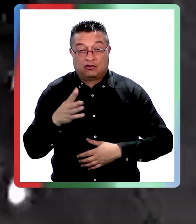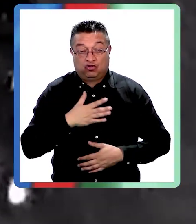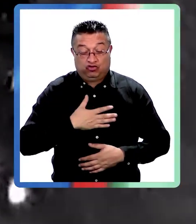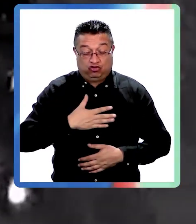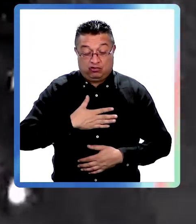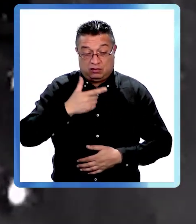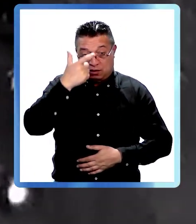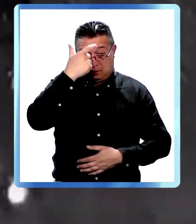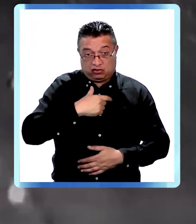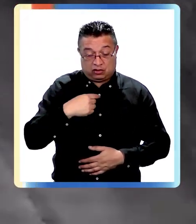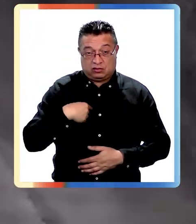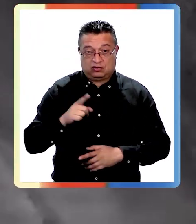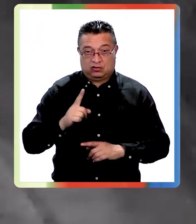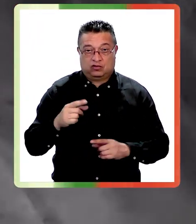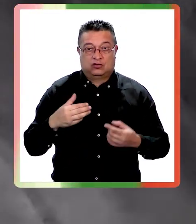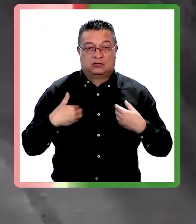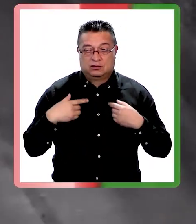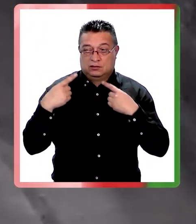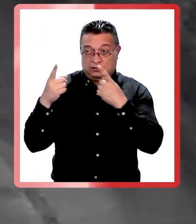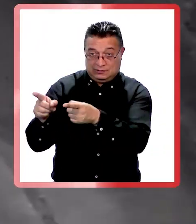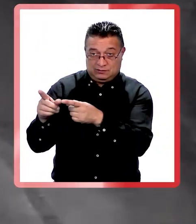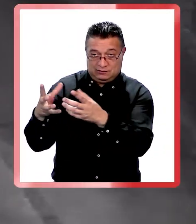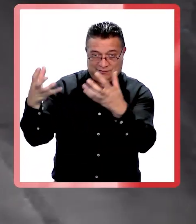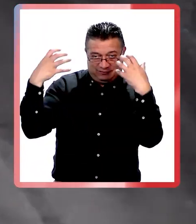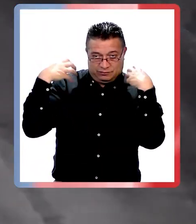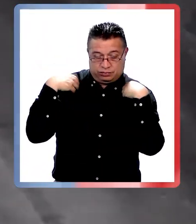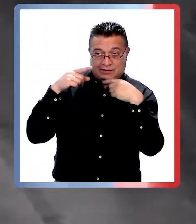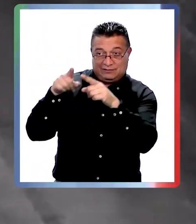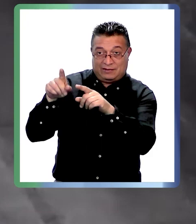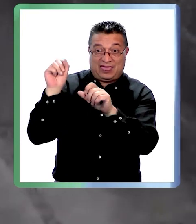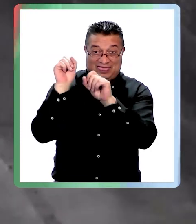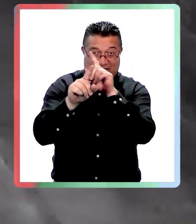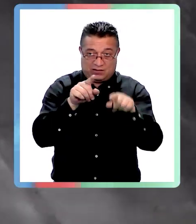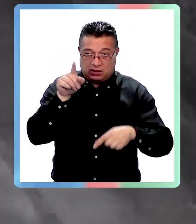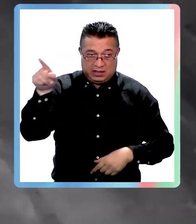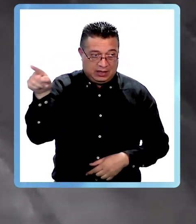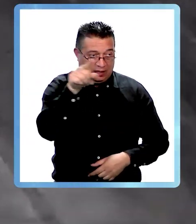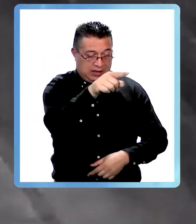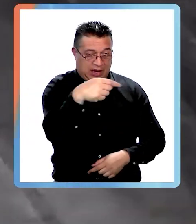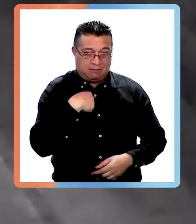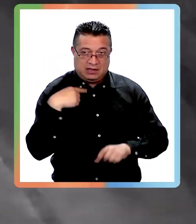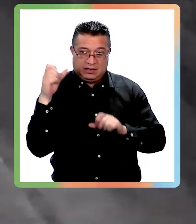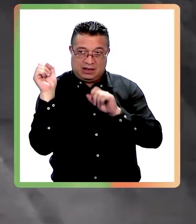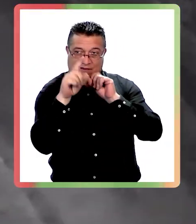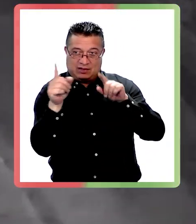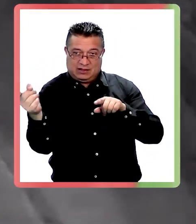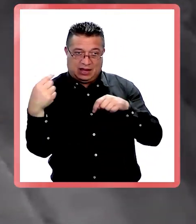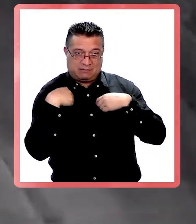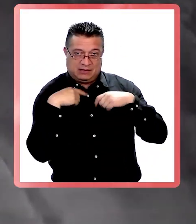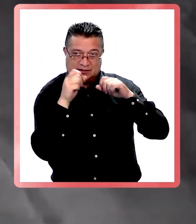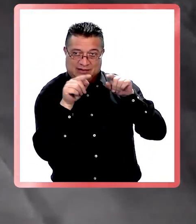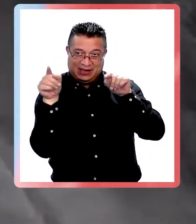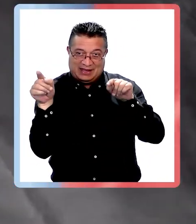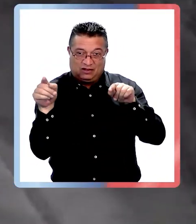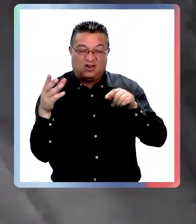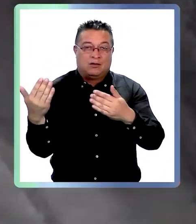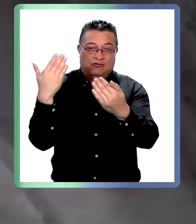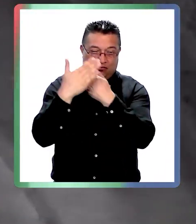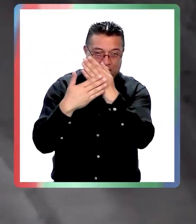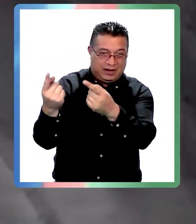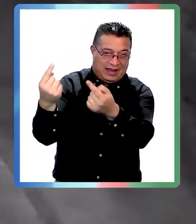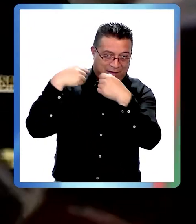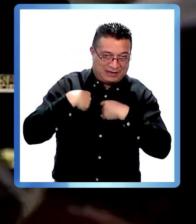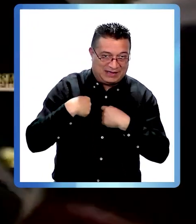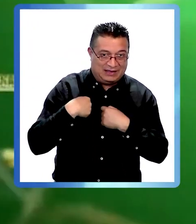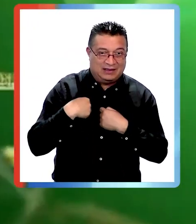Yo, ciudadano, le entrego mi capacidad de, en el fondo, defenderme a este Estado que me va a entregar a